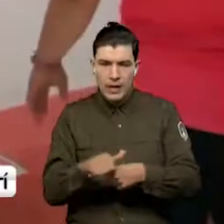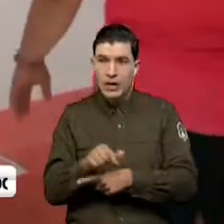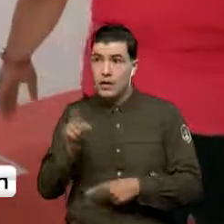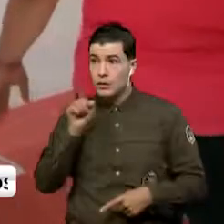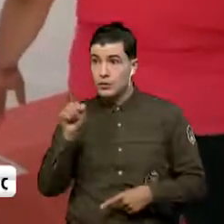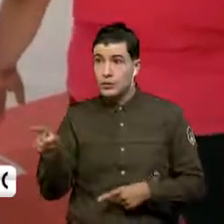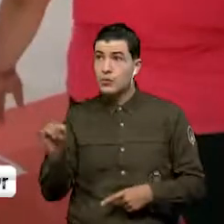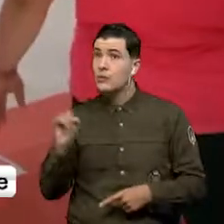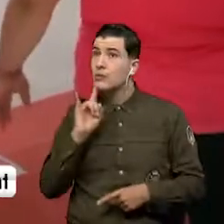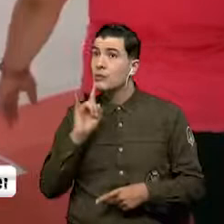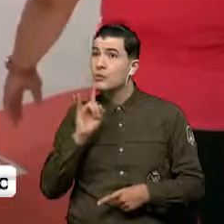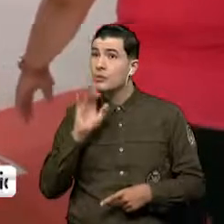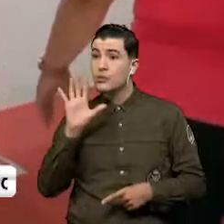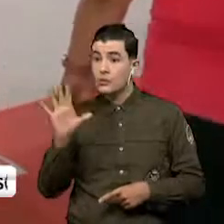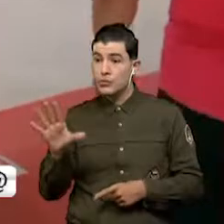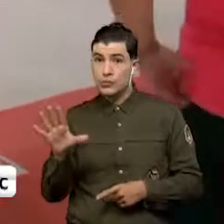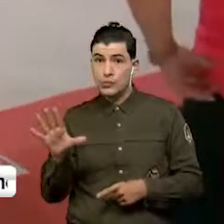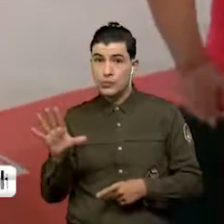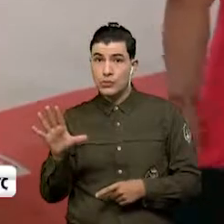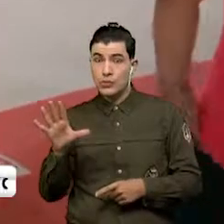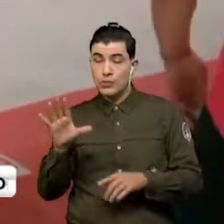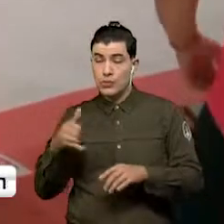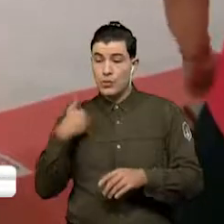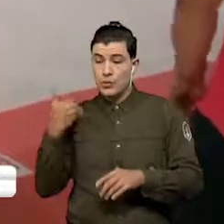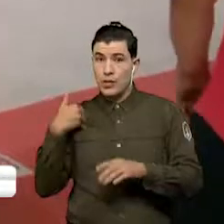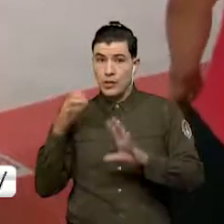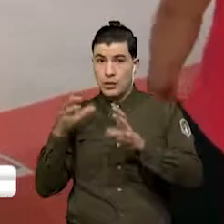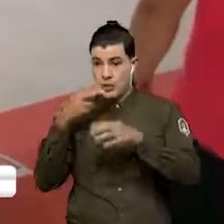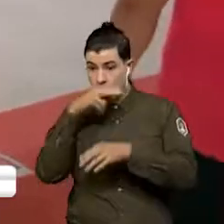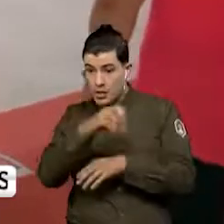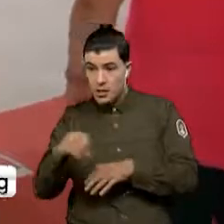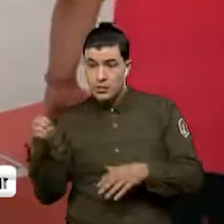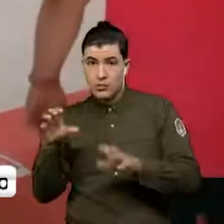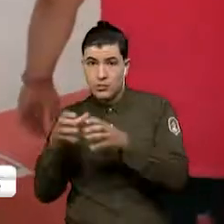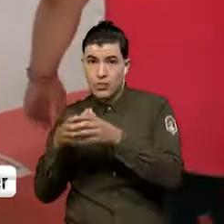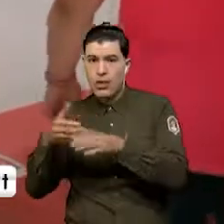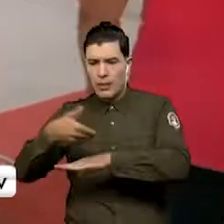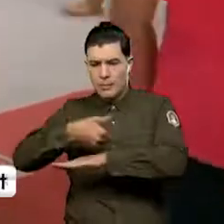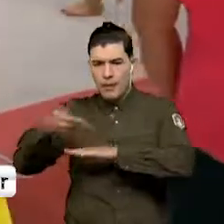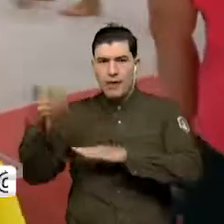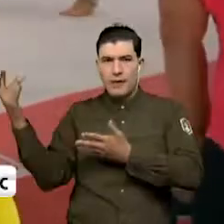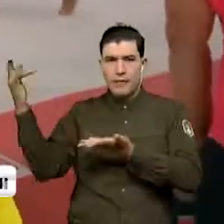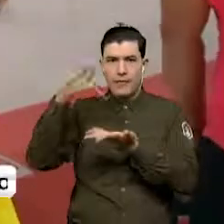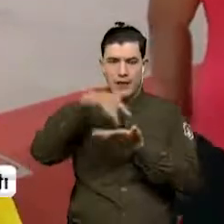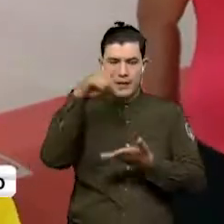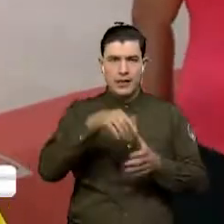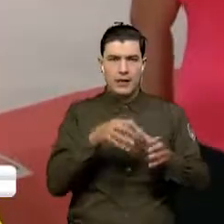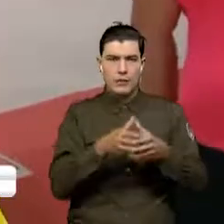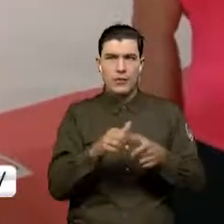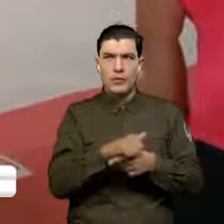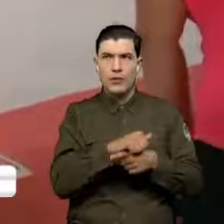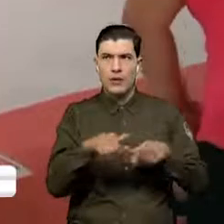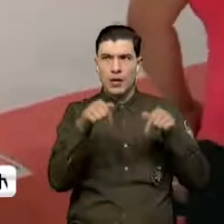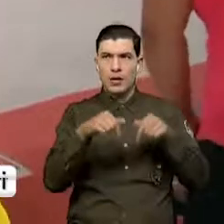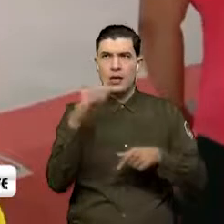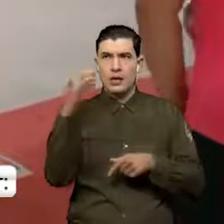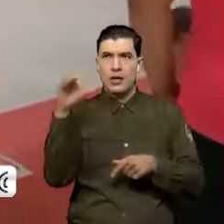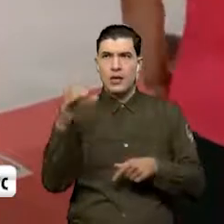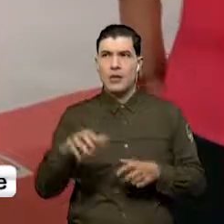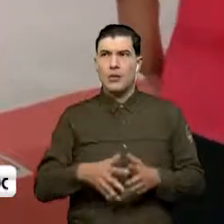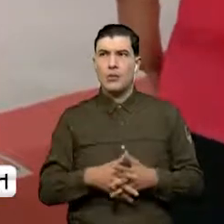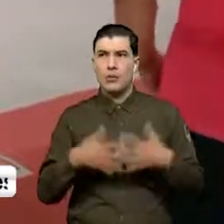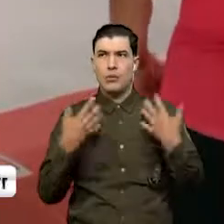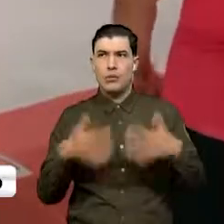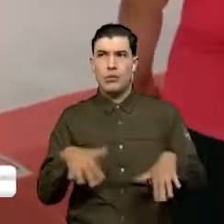en la categoría juvenil e infantil están solicitando base de entrenamiento aquí en cúcuta colombia y para mí eso es